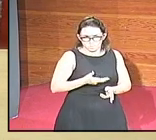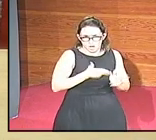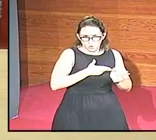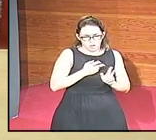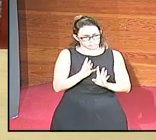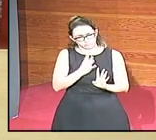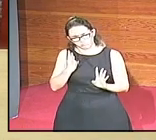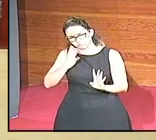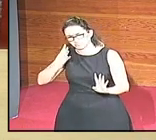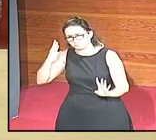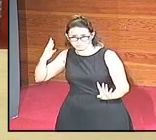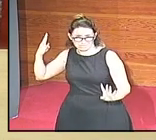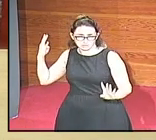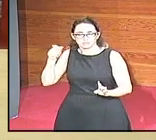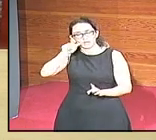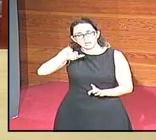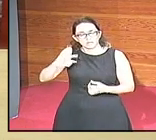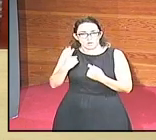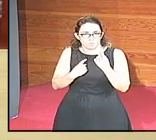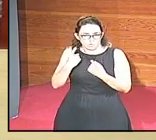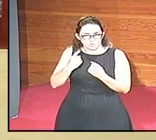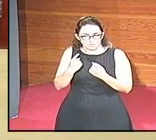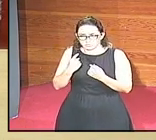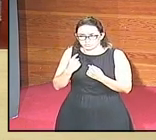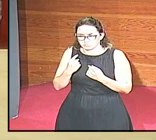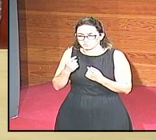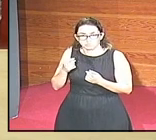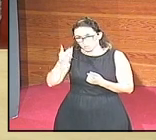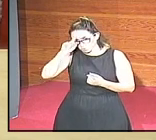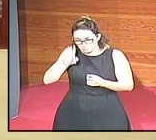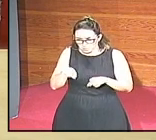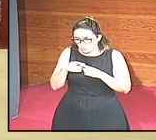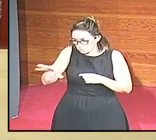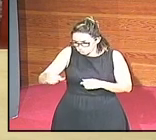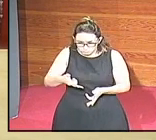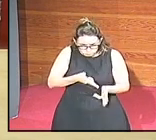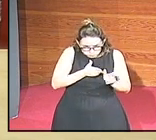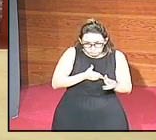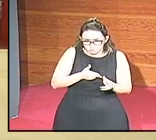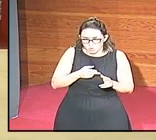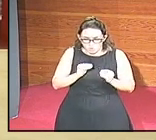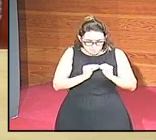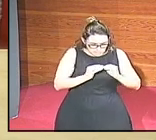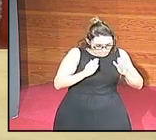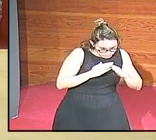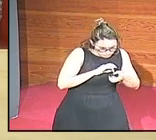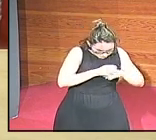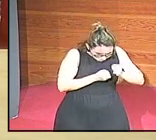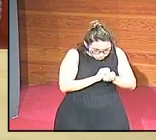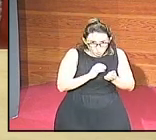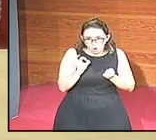infinitas. La gente, el que no pillaba el tal, hacía un Kalashnikov, el que no montaba hacía un cóctel Molotov, el que no montaba un